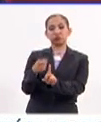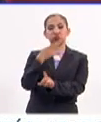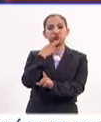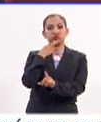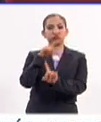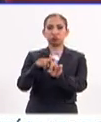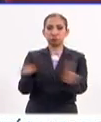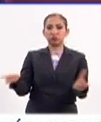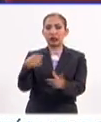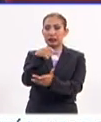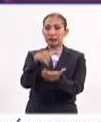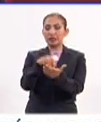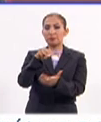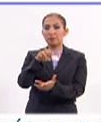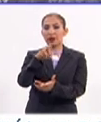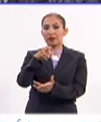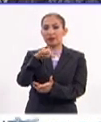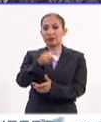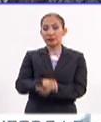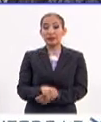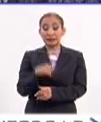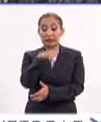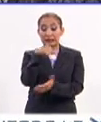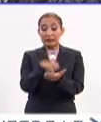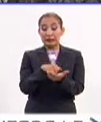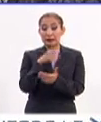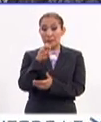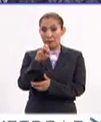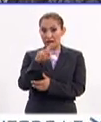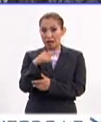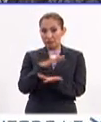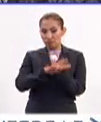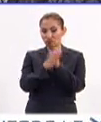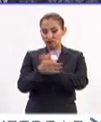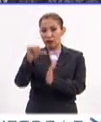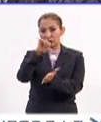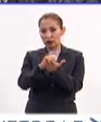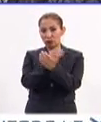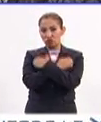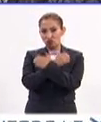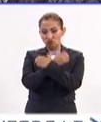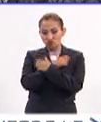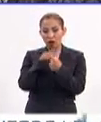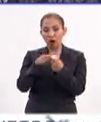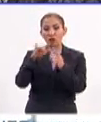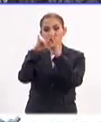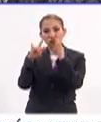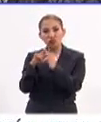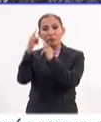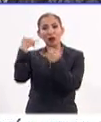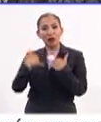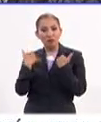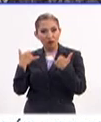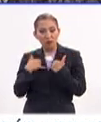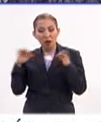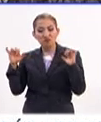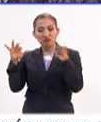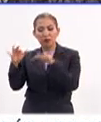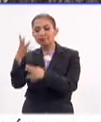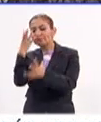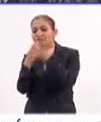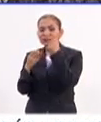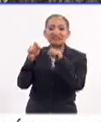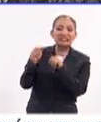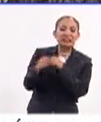orientación a las Islas Marías. Las Islas Marías, que se convertirán en centro educativo, un campamento para jóvenes, donde